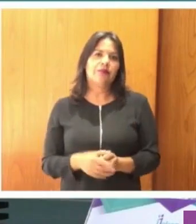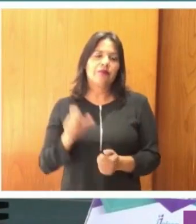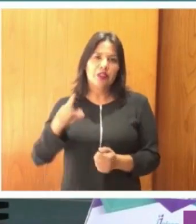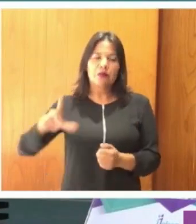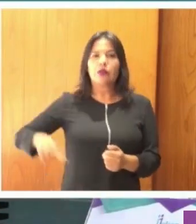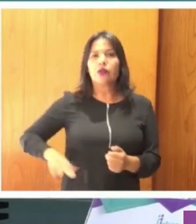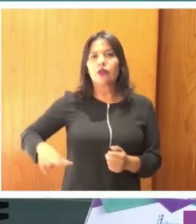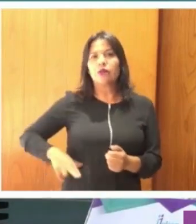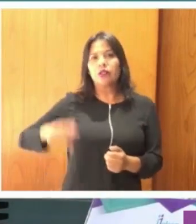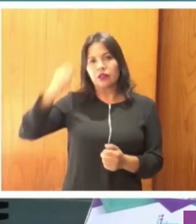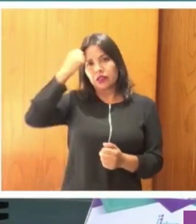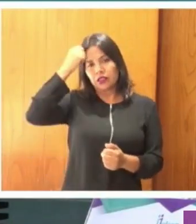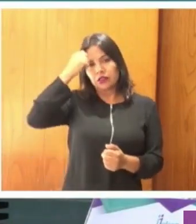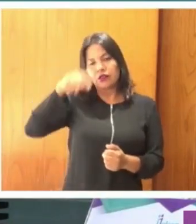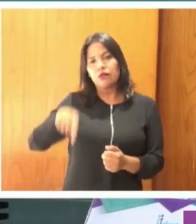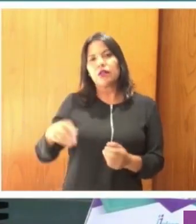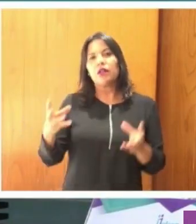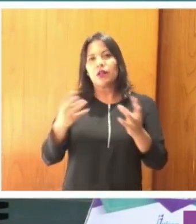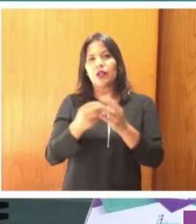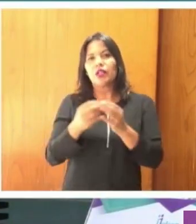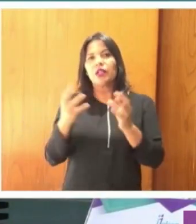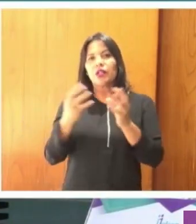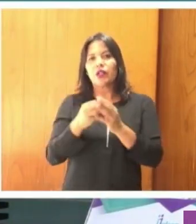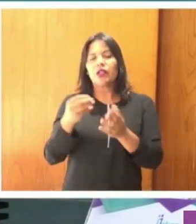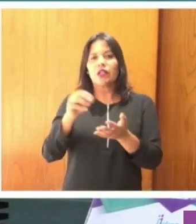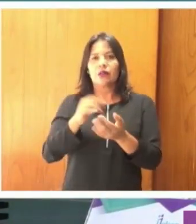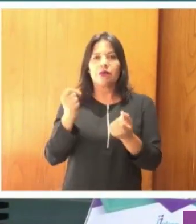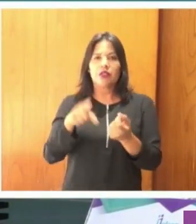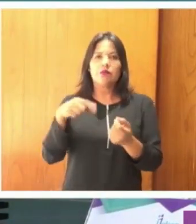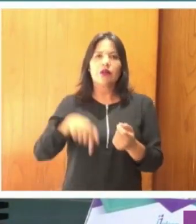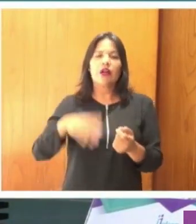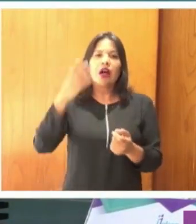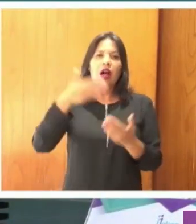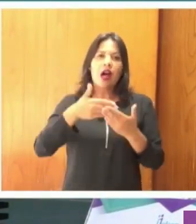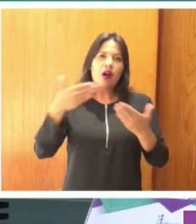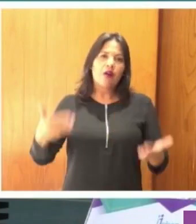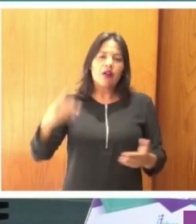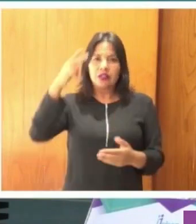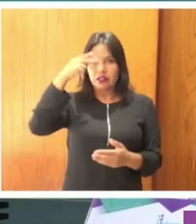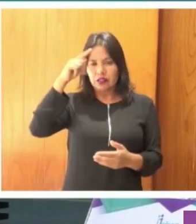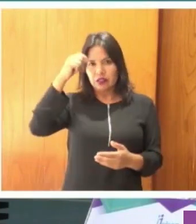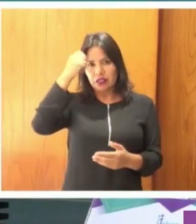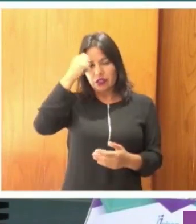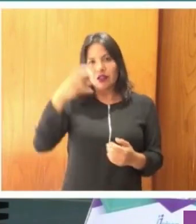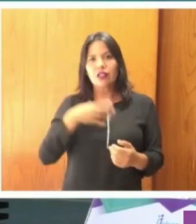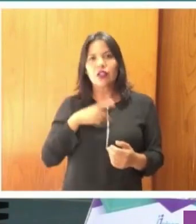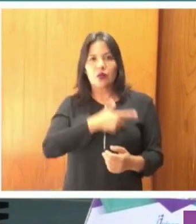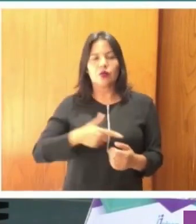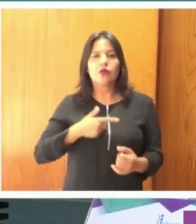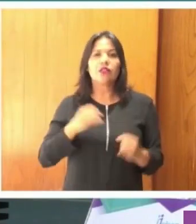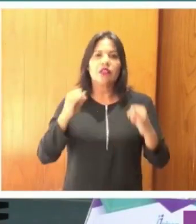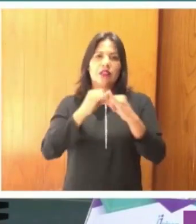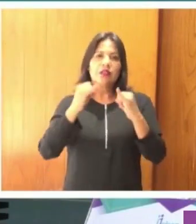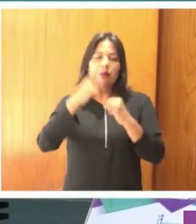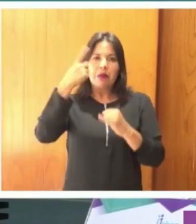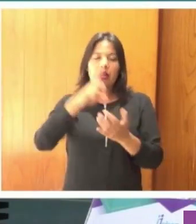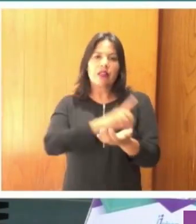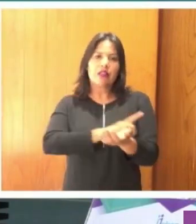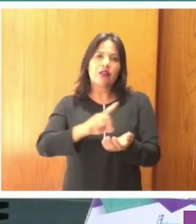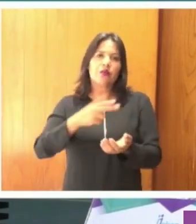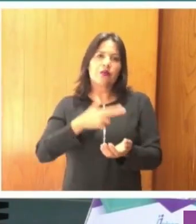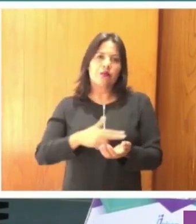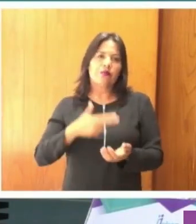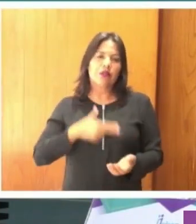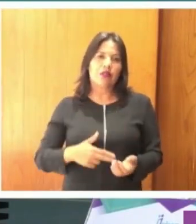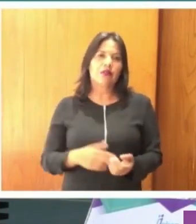ayuntamiento por esta inclusión, que es parte también lo que busca el instituto como parte de los derechos humanos.